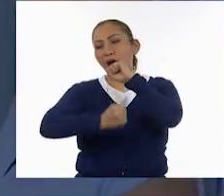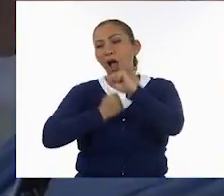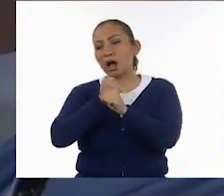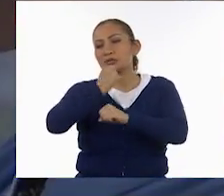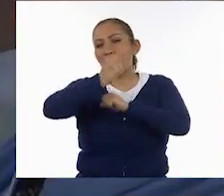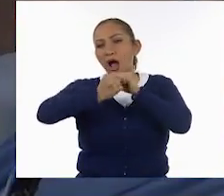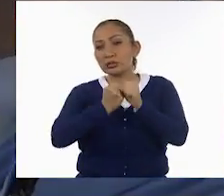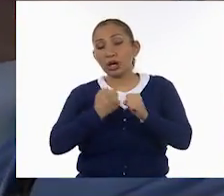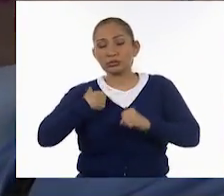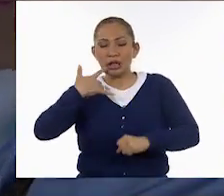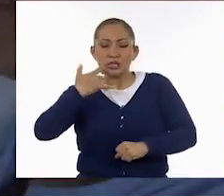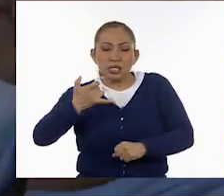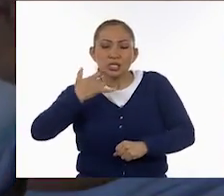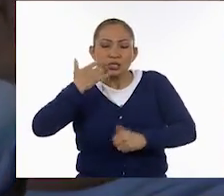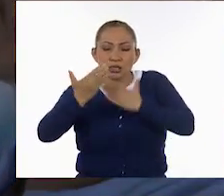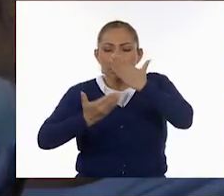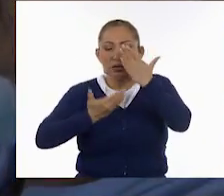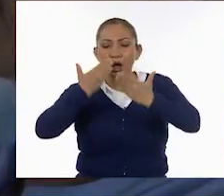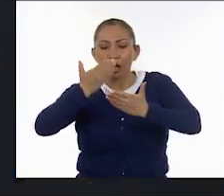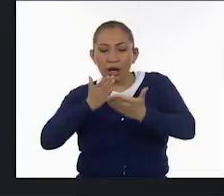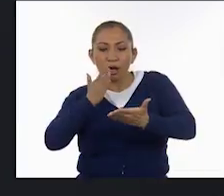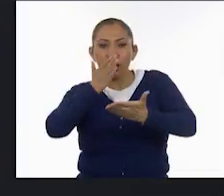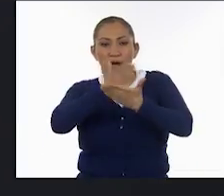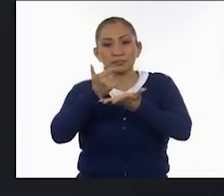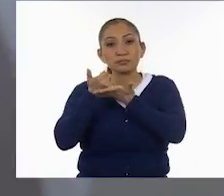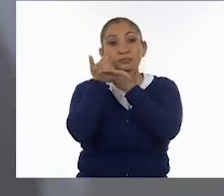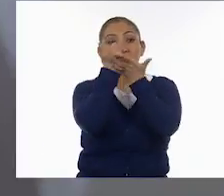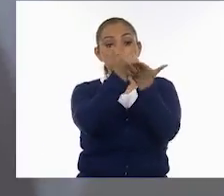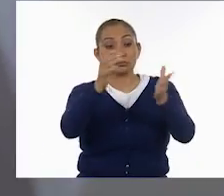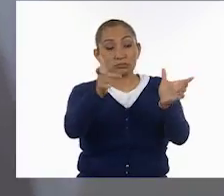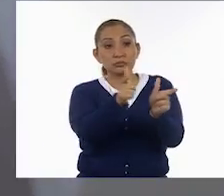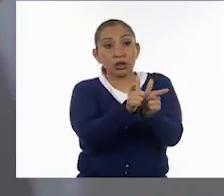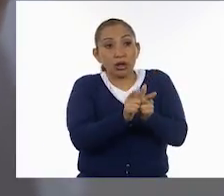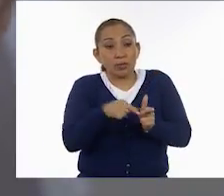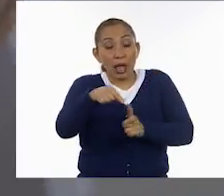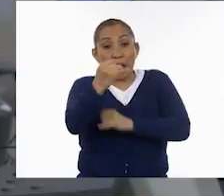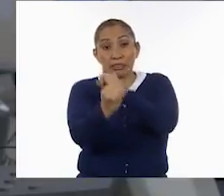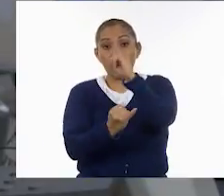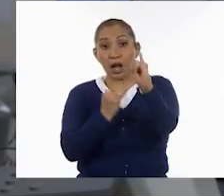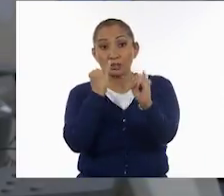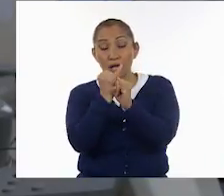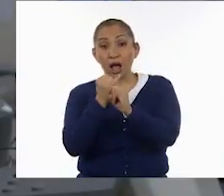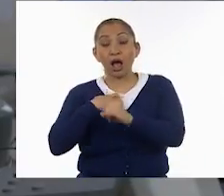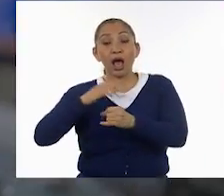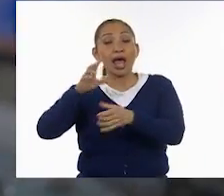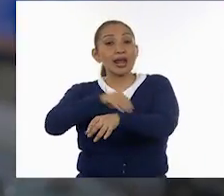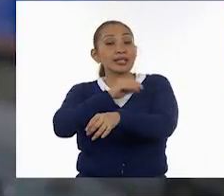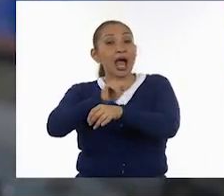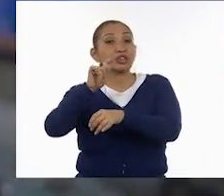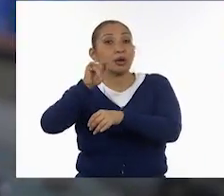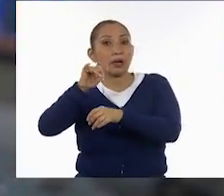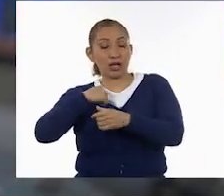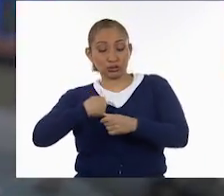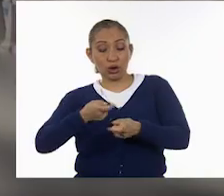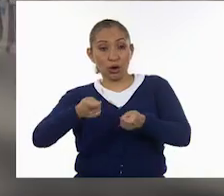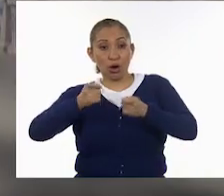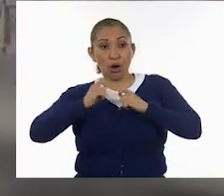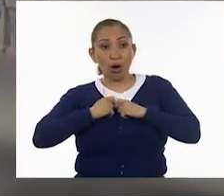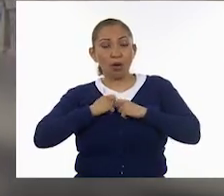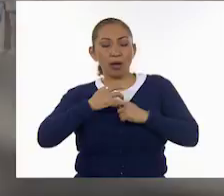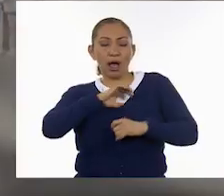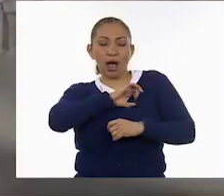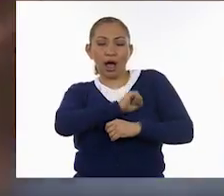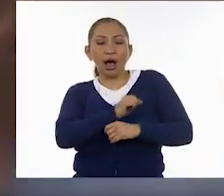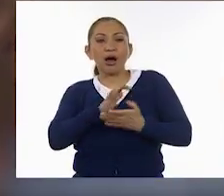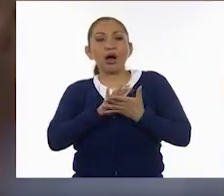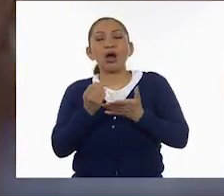años, mi esfuerzo y mi estudio me llevaron a colaborar en el Organismo Internacional de Energía Atómica, convirtiendo mi pasión